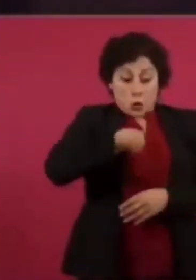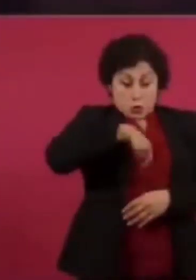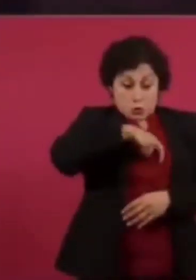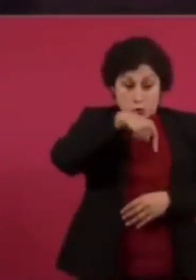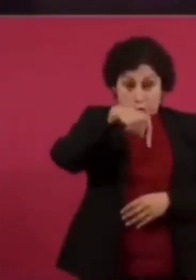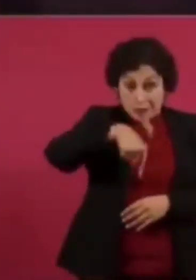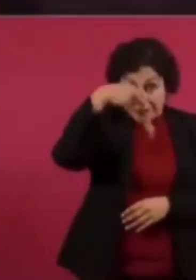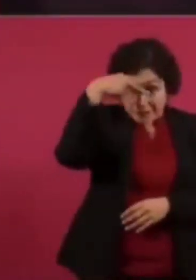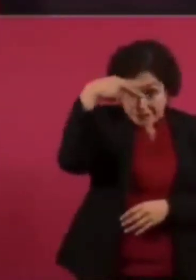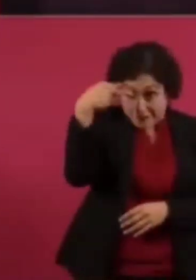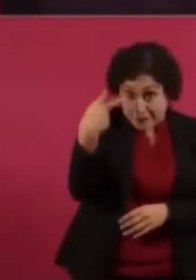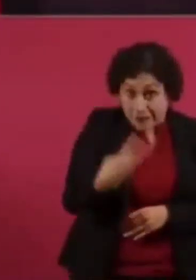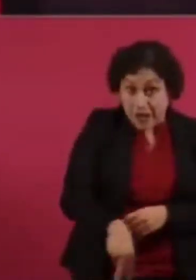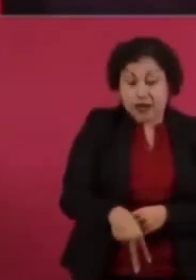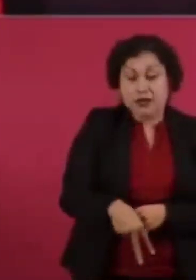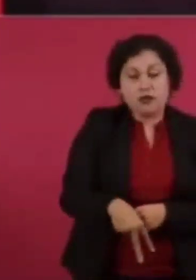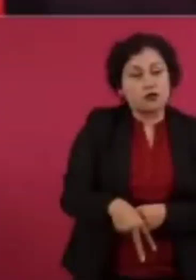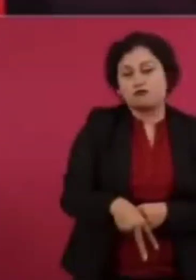las recomendaciones